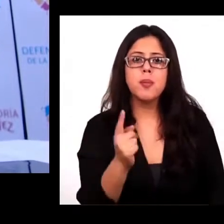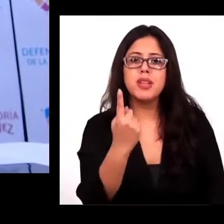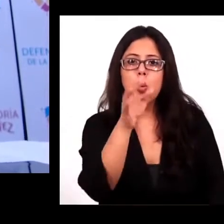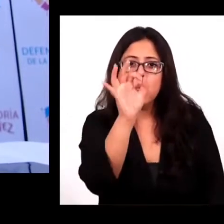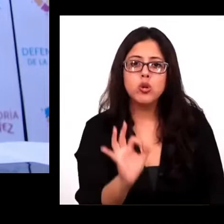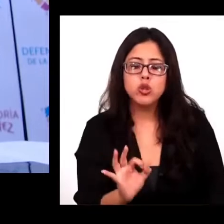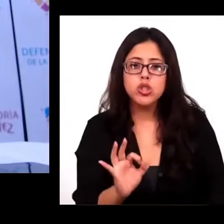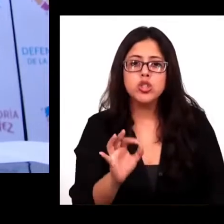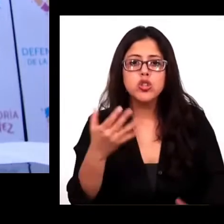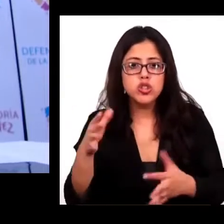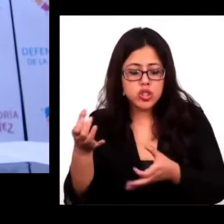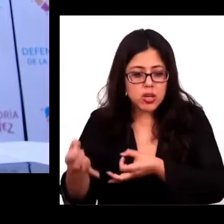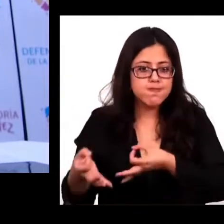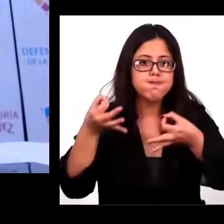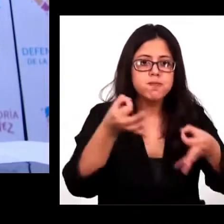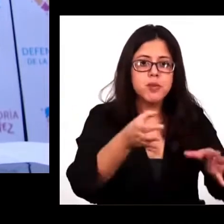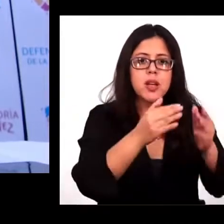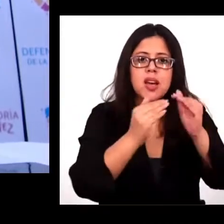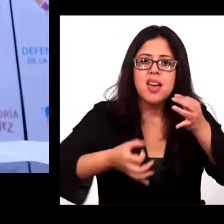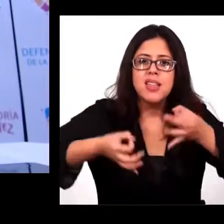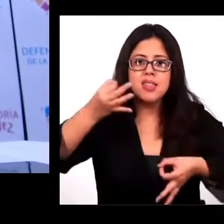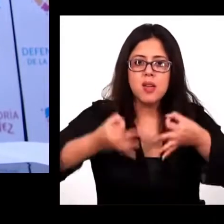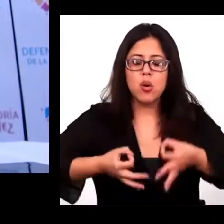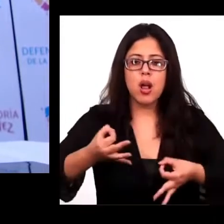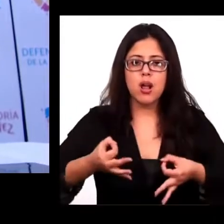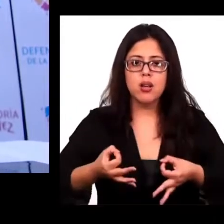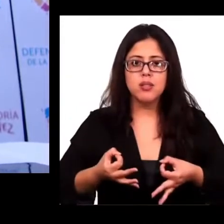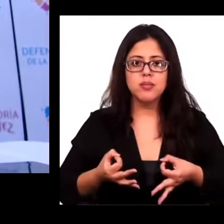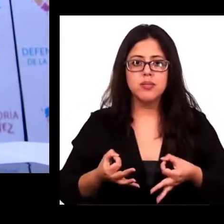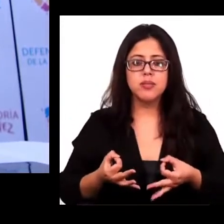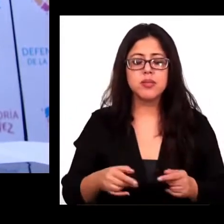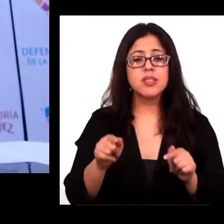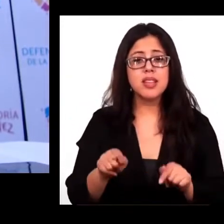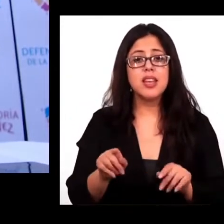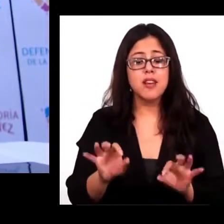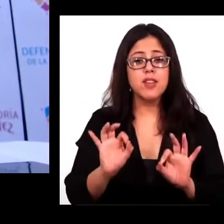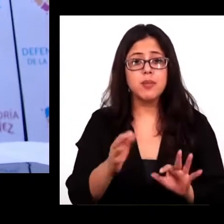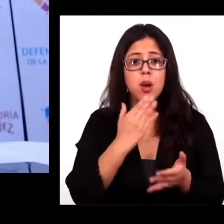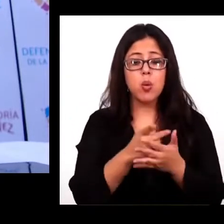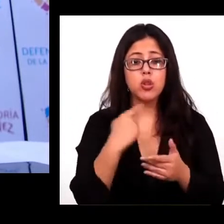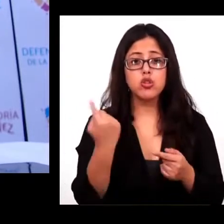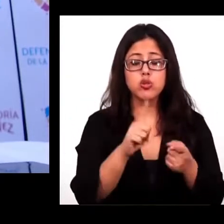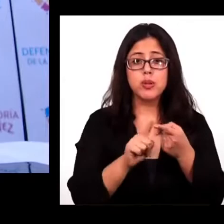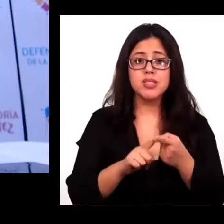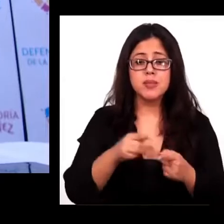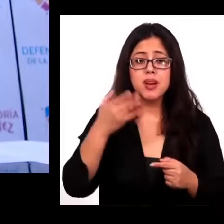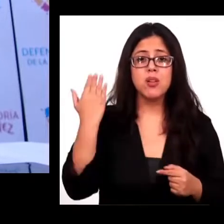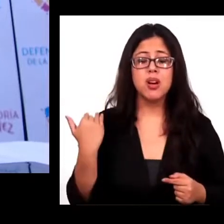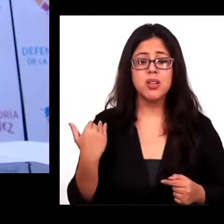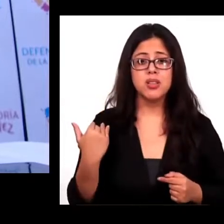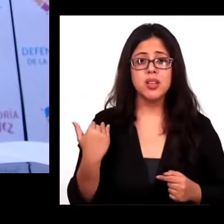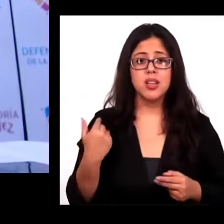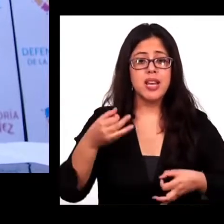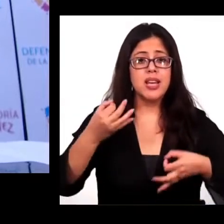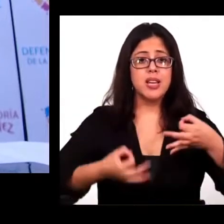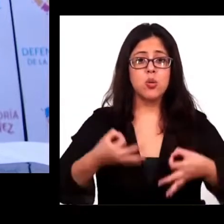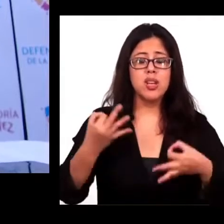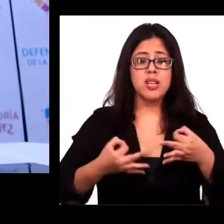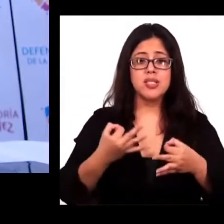llegado a un tribunal para su conocimiento. Efectivamente, cuando nosotros hemos participado en audiencias